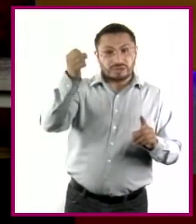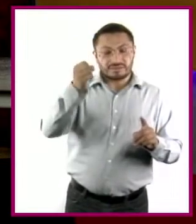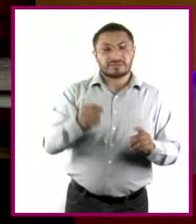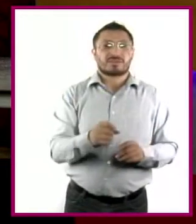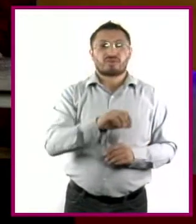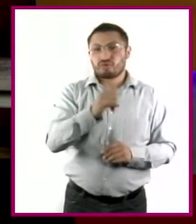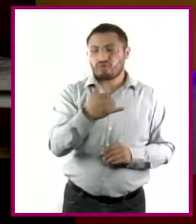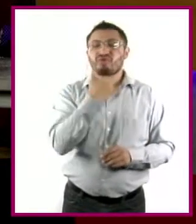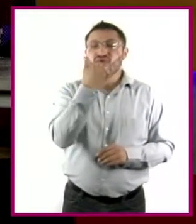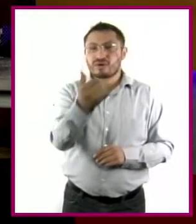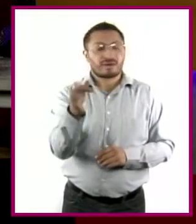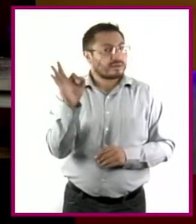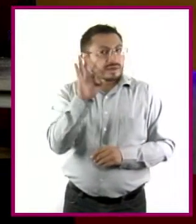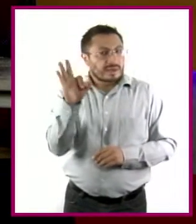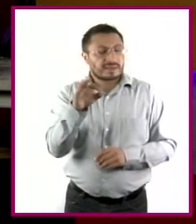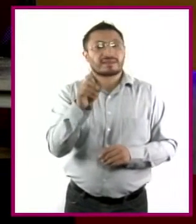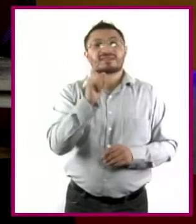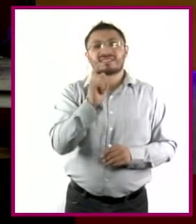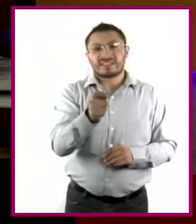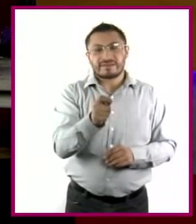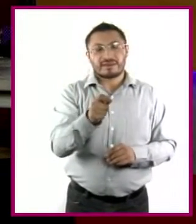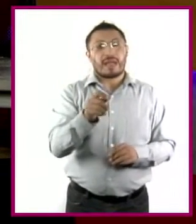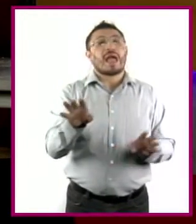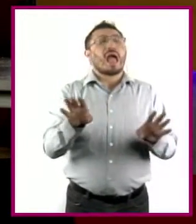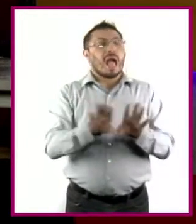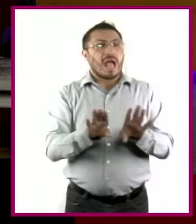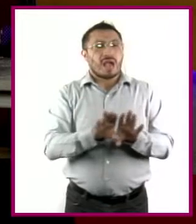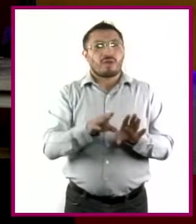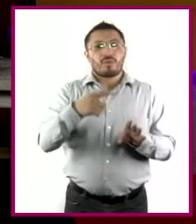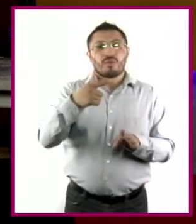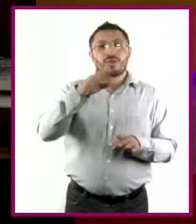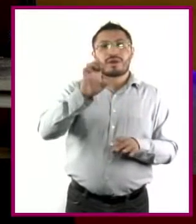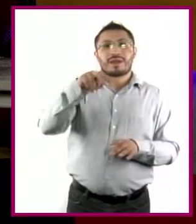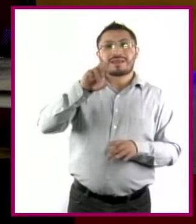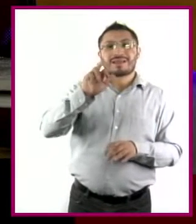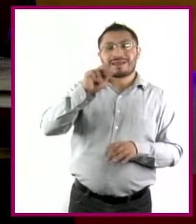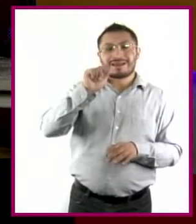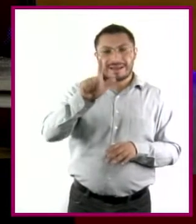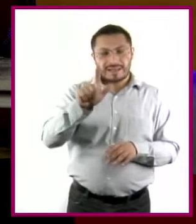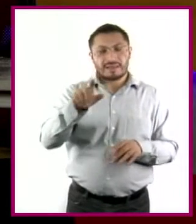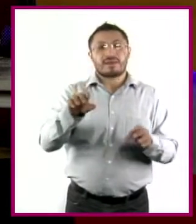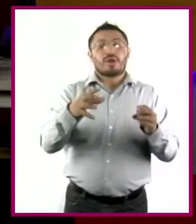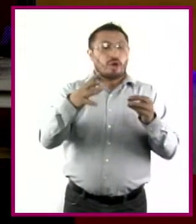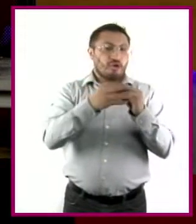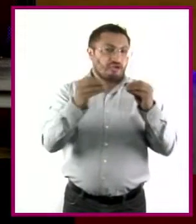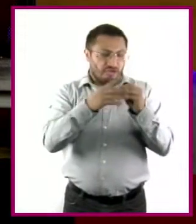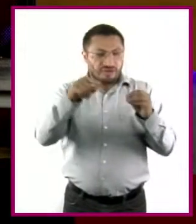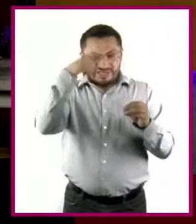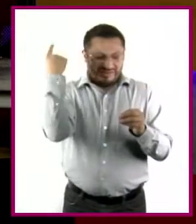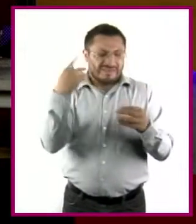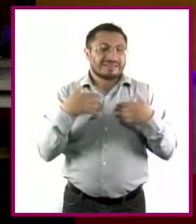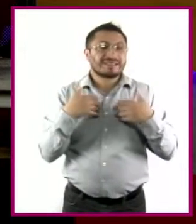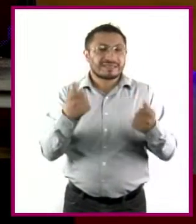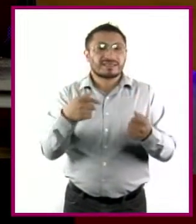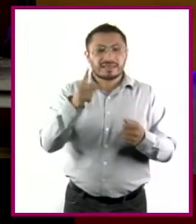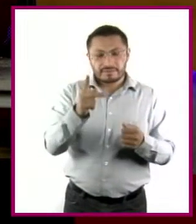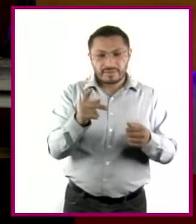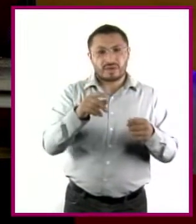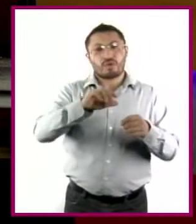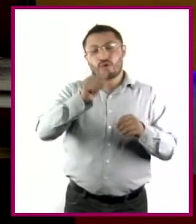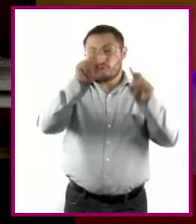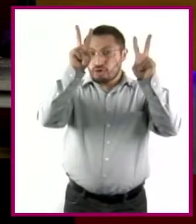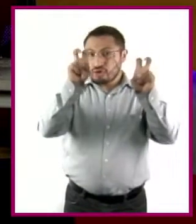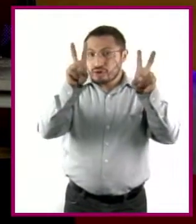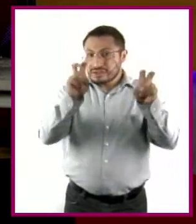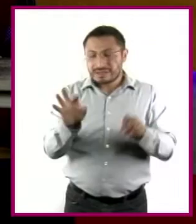error en el que se puede caer es el de generalizar. Con frutas es relativamente sencillo deducir, pero con categorías más subjetivas puede